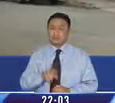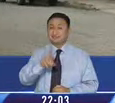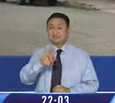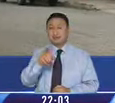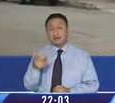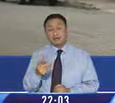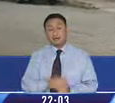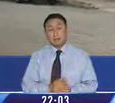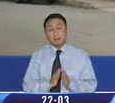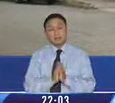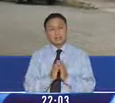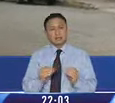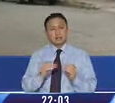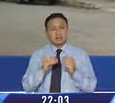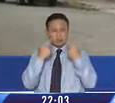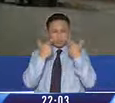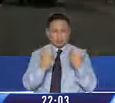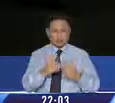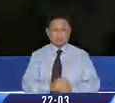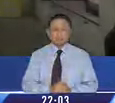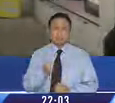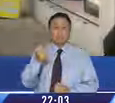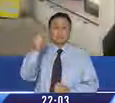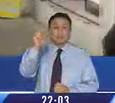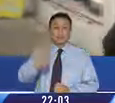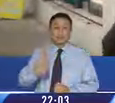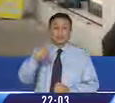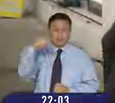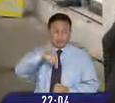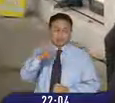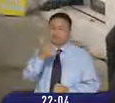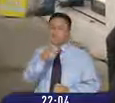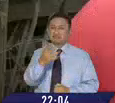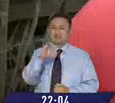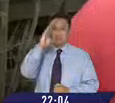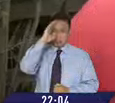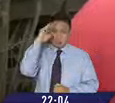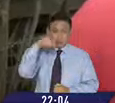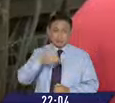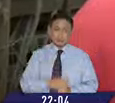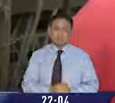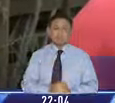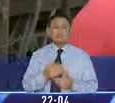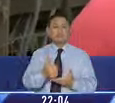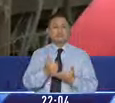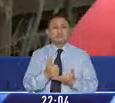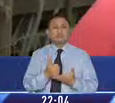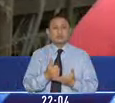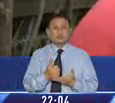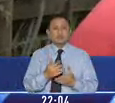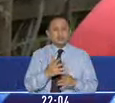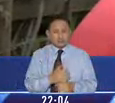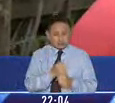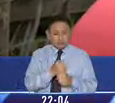más patrullaje en el sector Tréboles del Sur. No existe el patrullaje. Nos ayuda más que haya seguridad